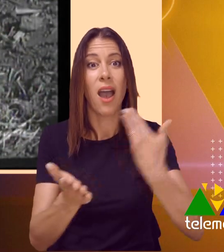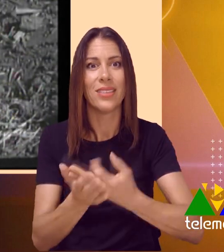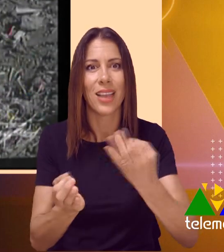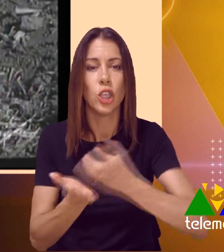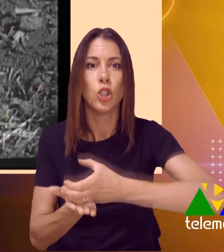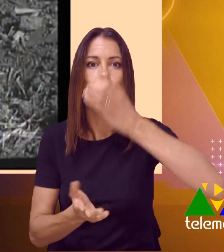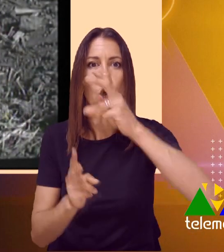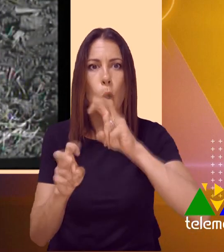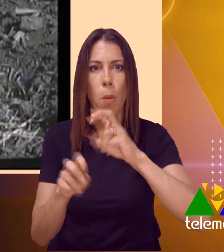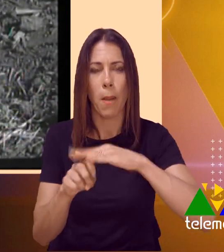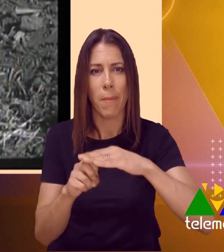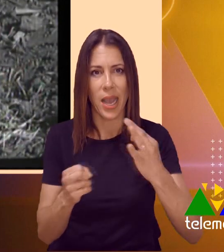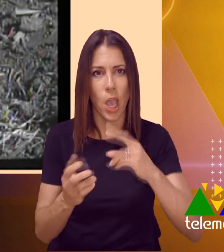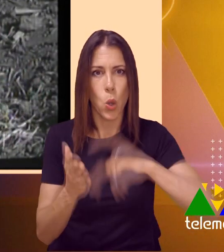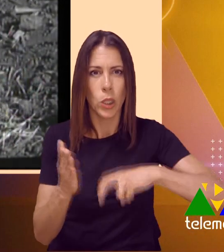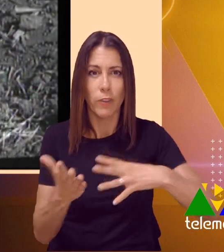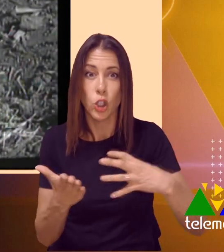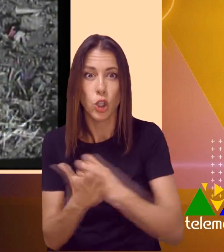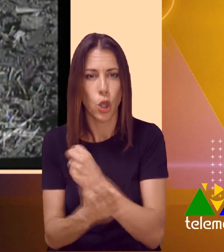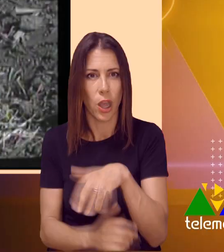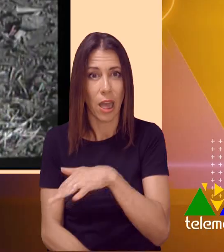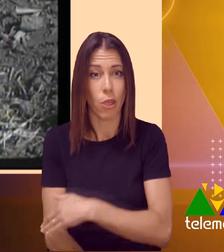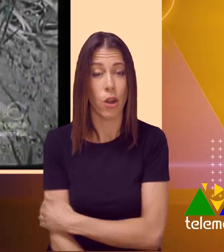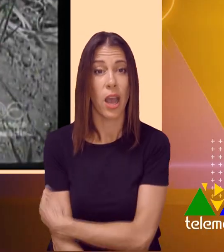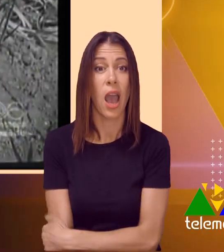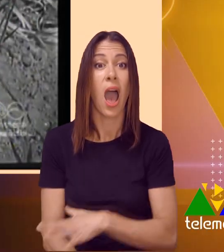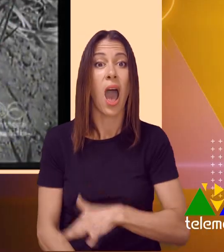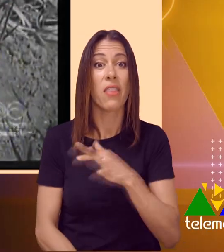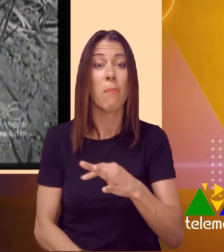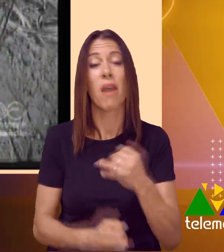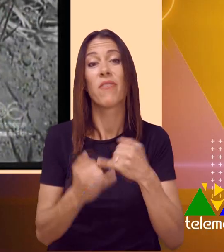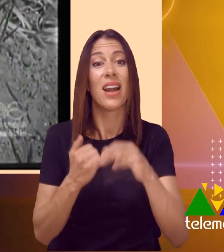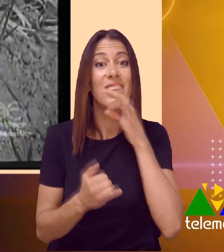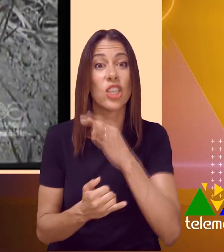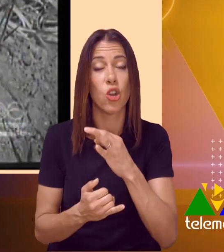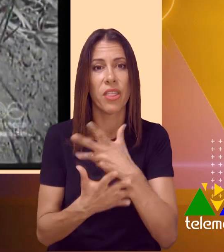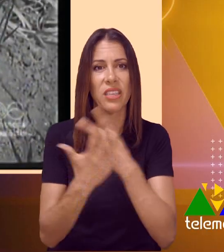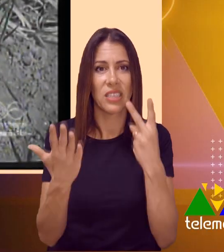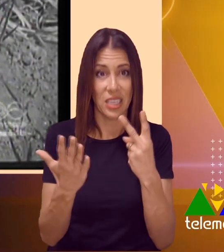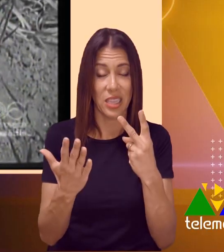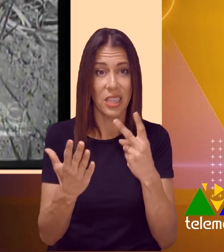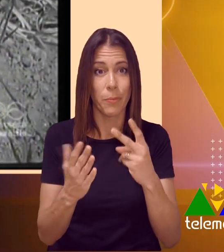cultivo toda esta zona. Incluso a finales del siglo XVII el conde de Borno